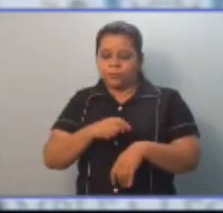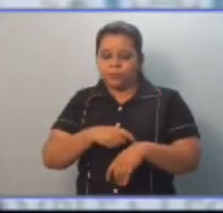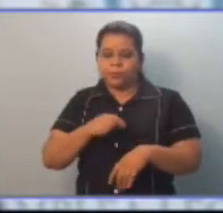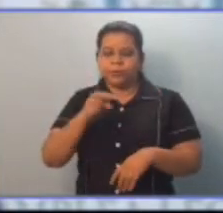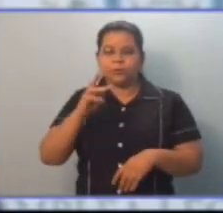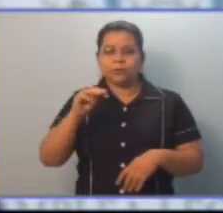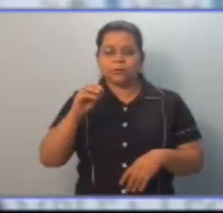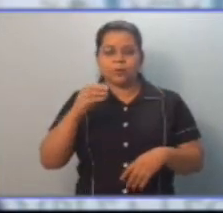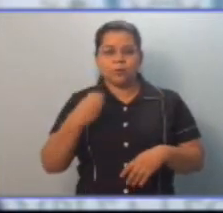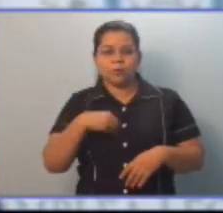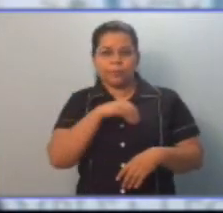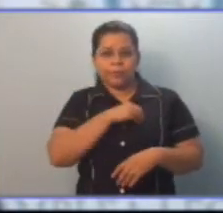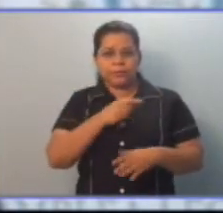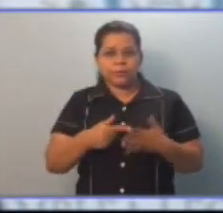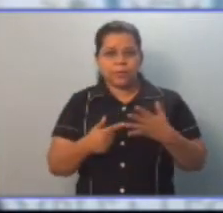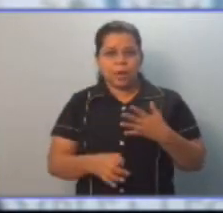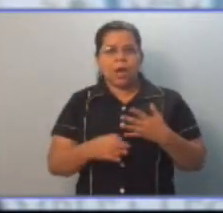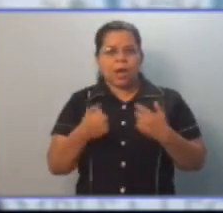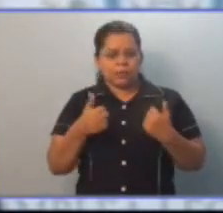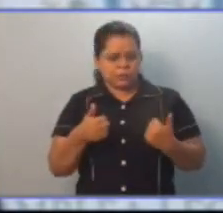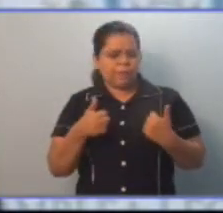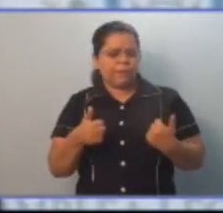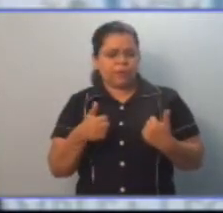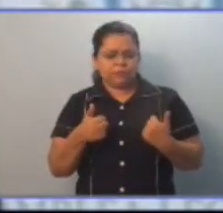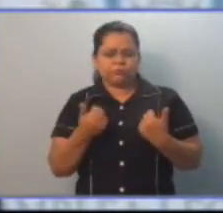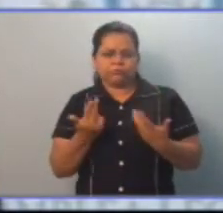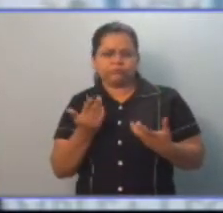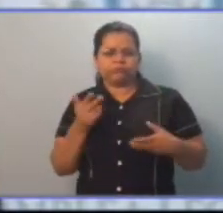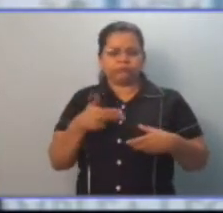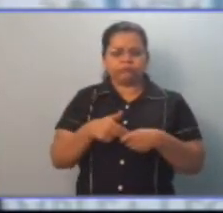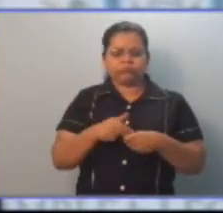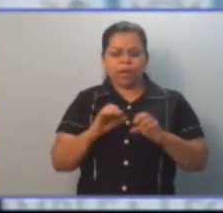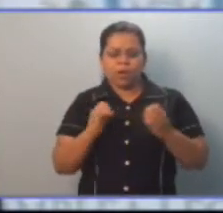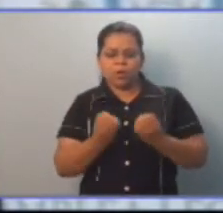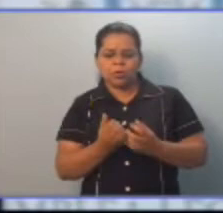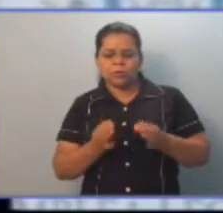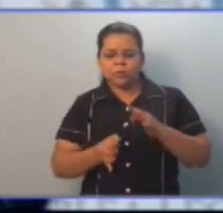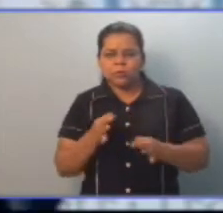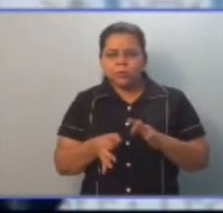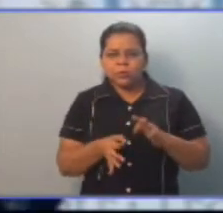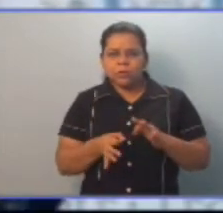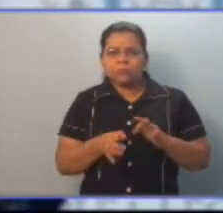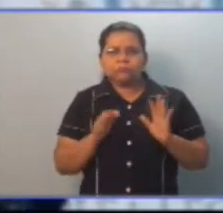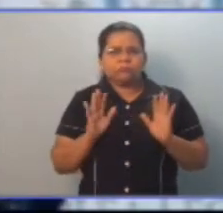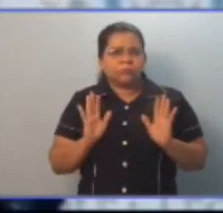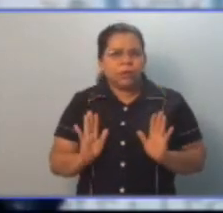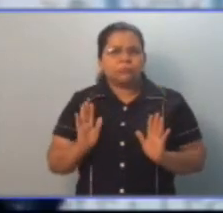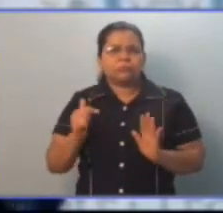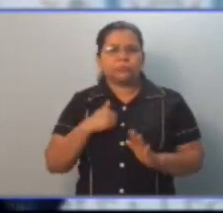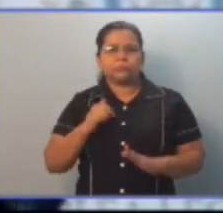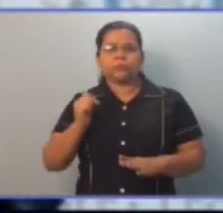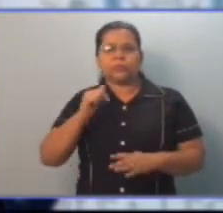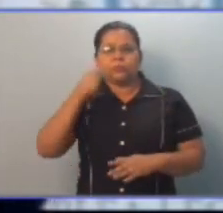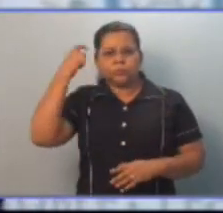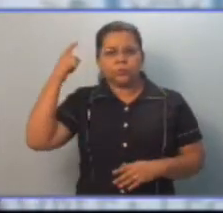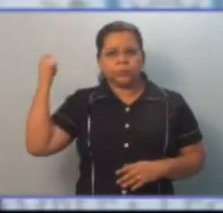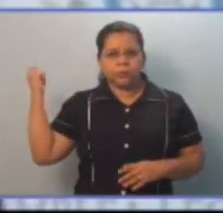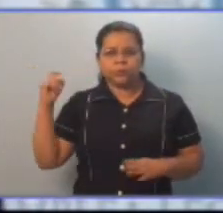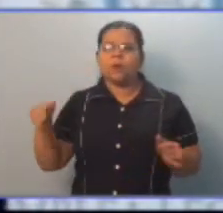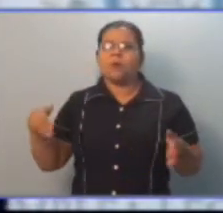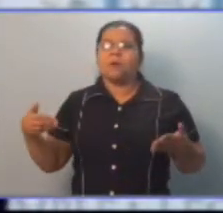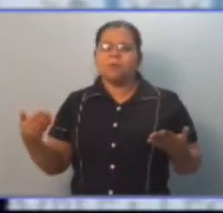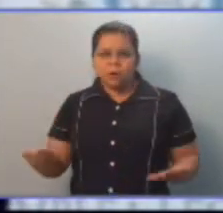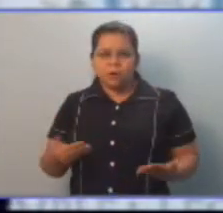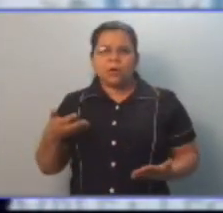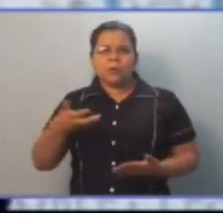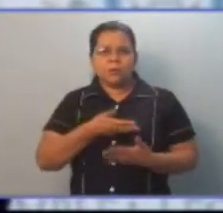ha funcionado de la manera en que está escrita el órgano judicial, y históricamente voy a hacer una remembranza del por qué es que